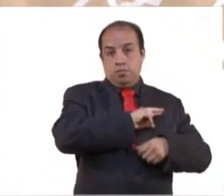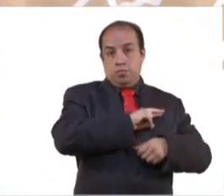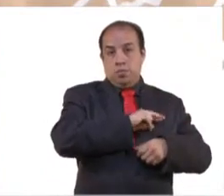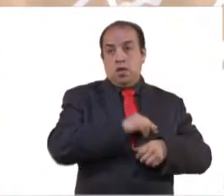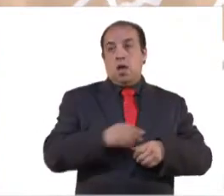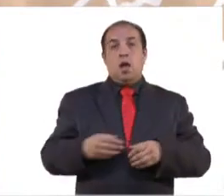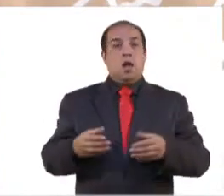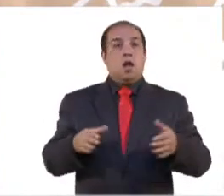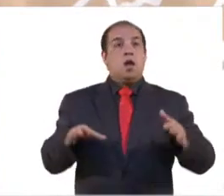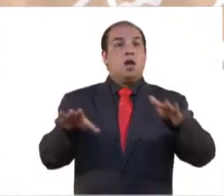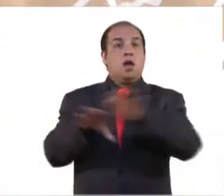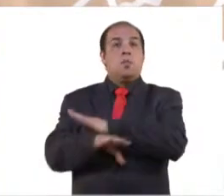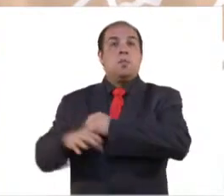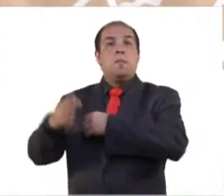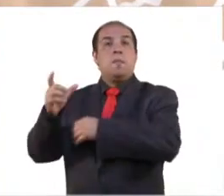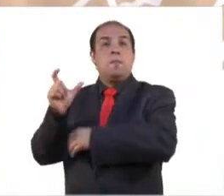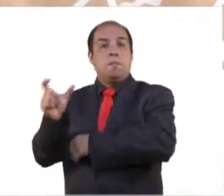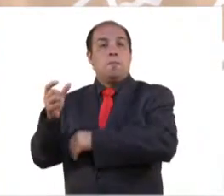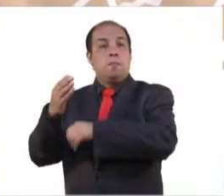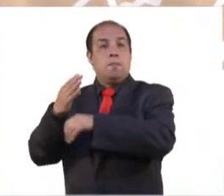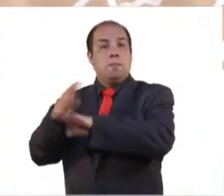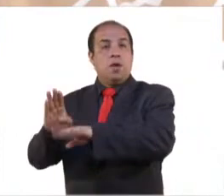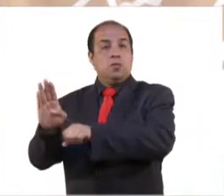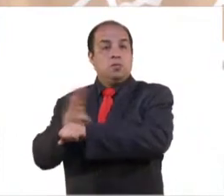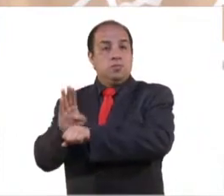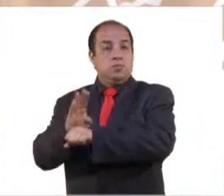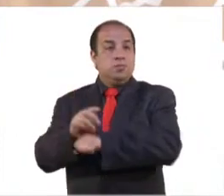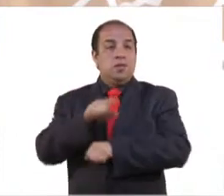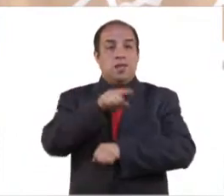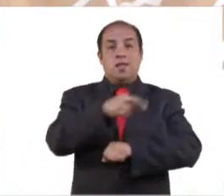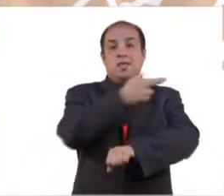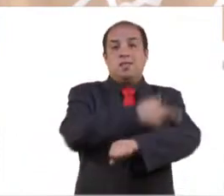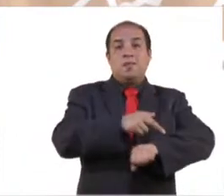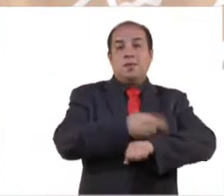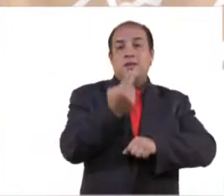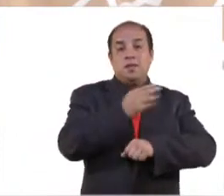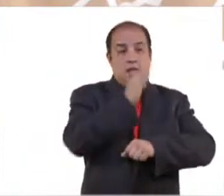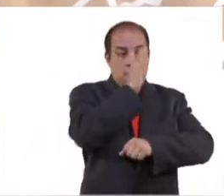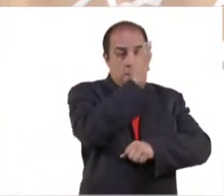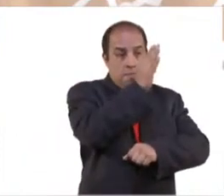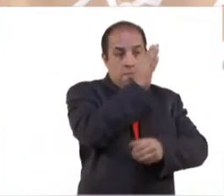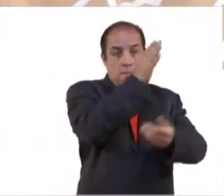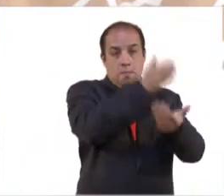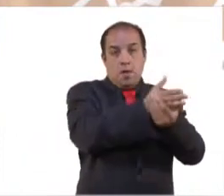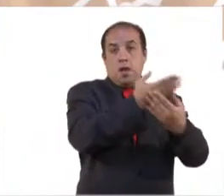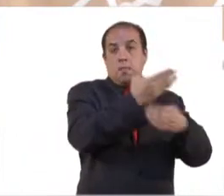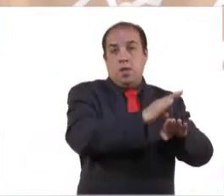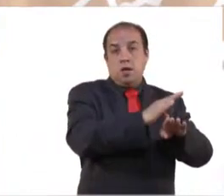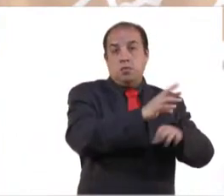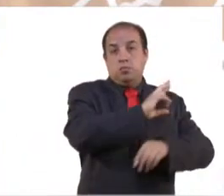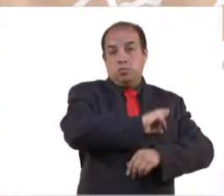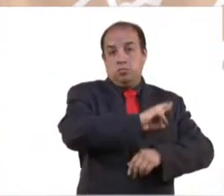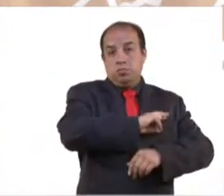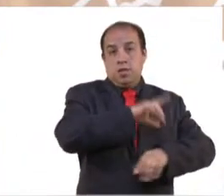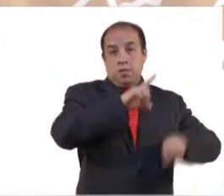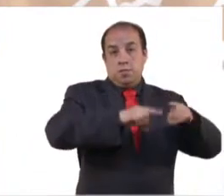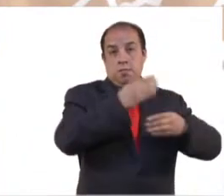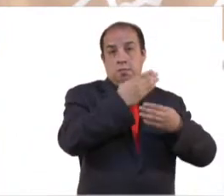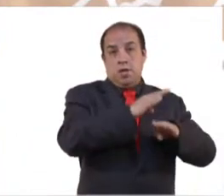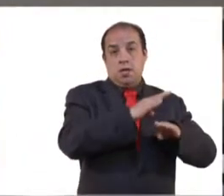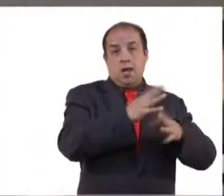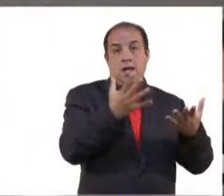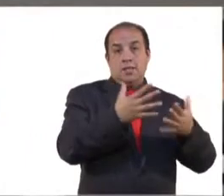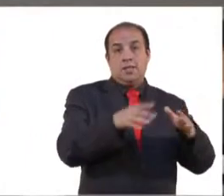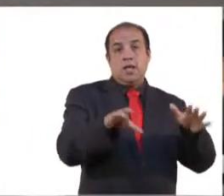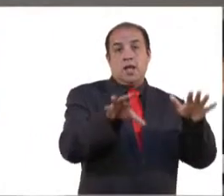el derechohabiente a su banco, y con el banco, depende del banco, hacer la transferencia de